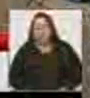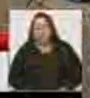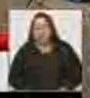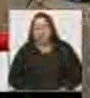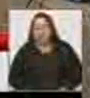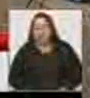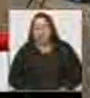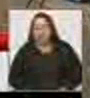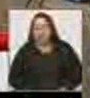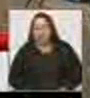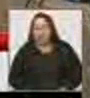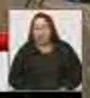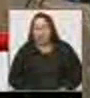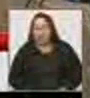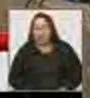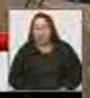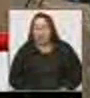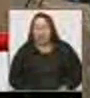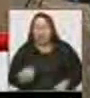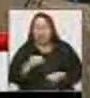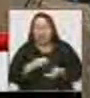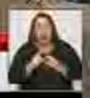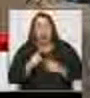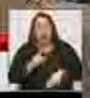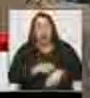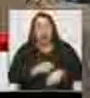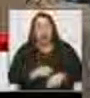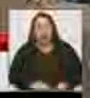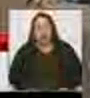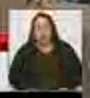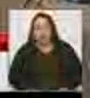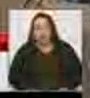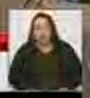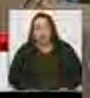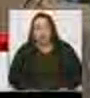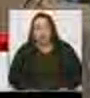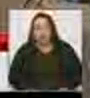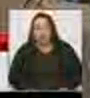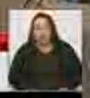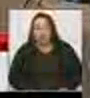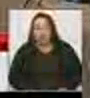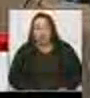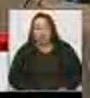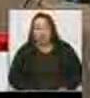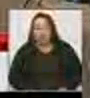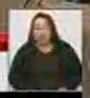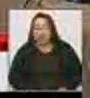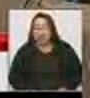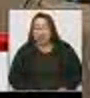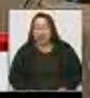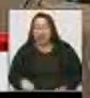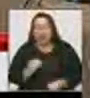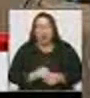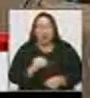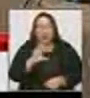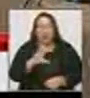estamos estableciendo que tenga un periodo en donde no reciba quinta o cuarta.